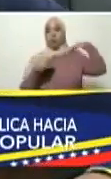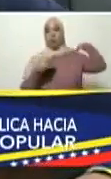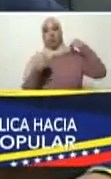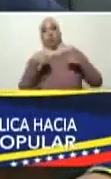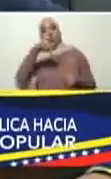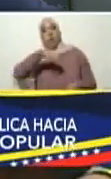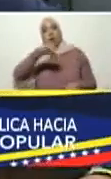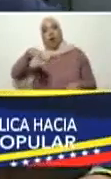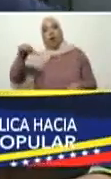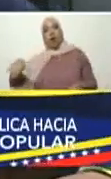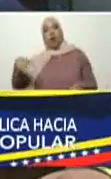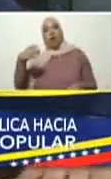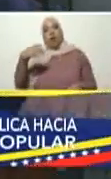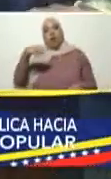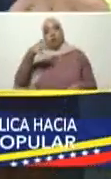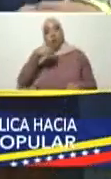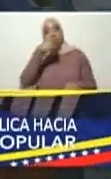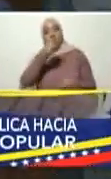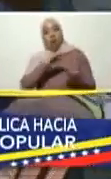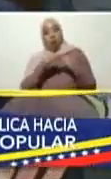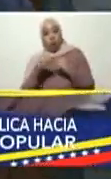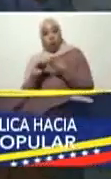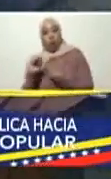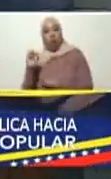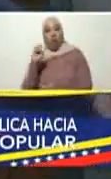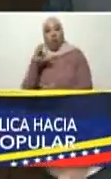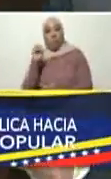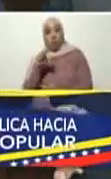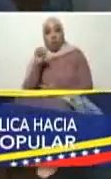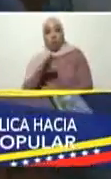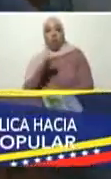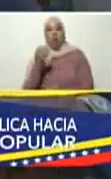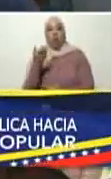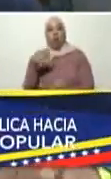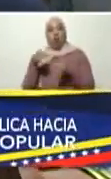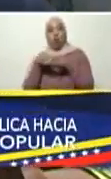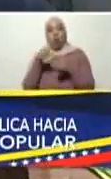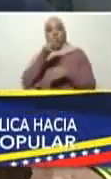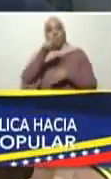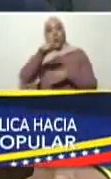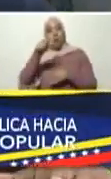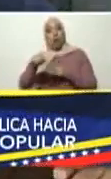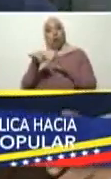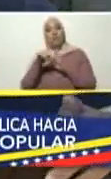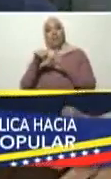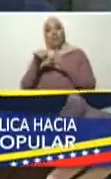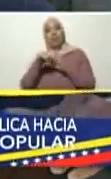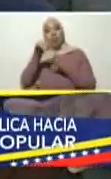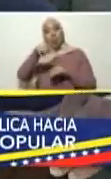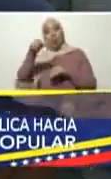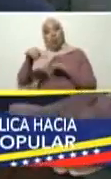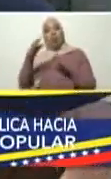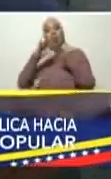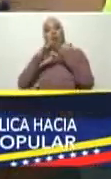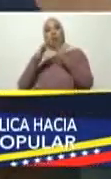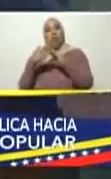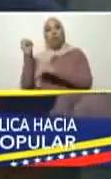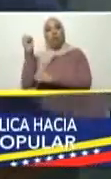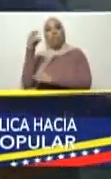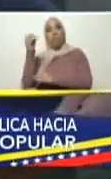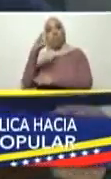en cada territorio, que son los parlamentos comunales, la asamblea de ciudadanos, etcétera. espacios donde se le